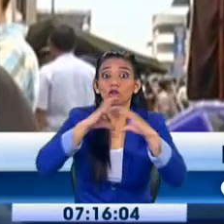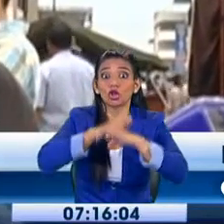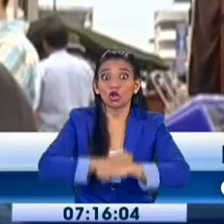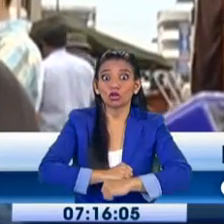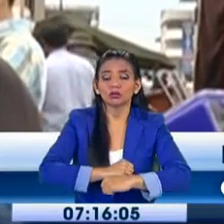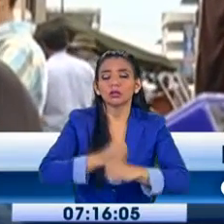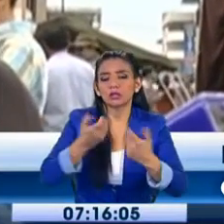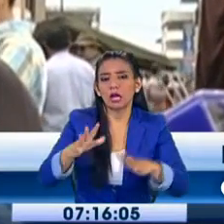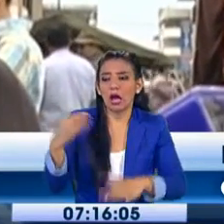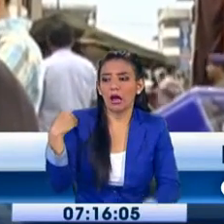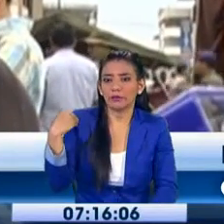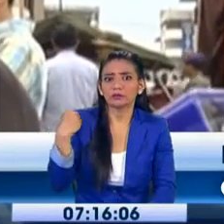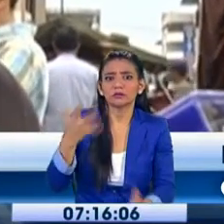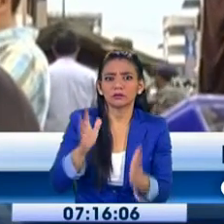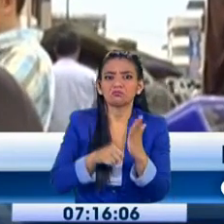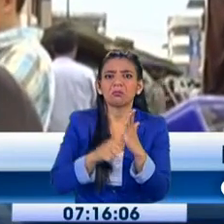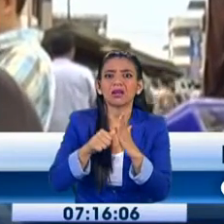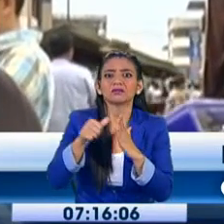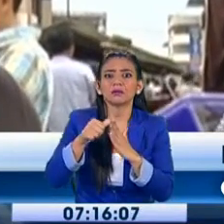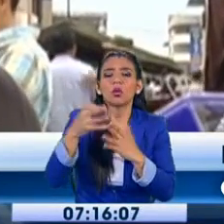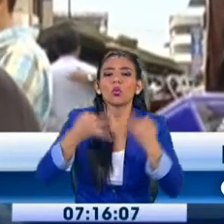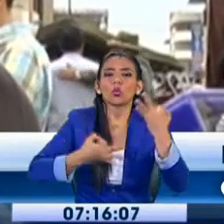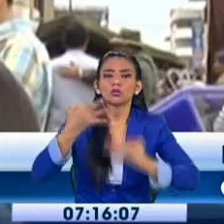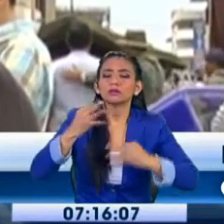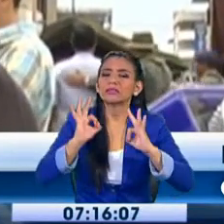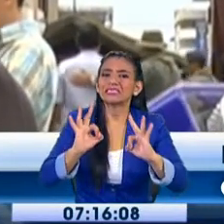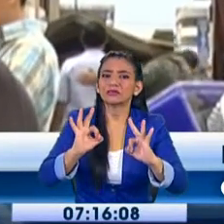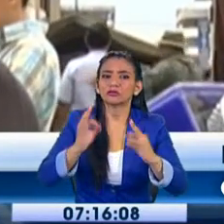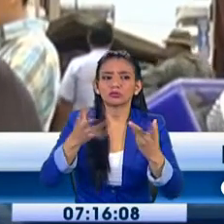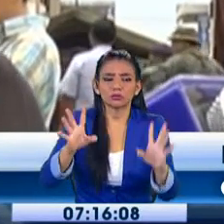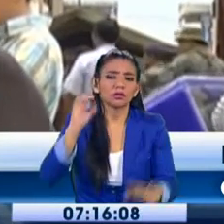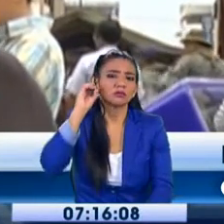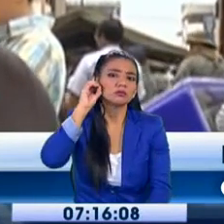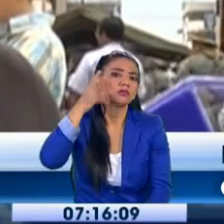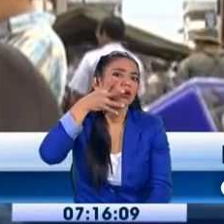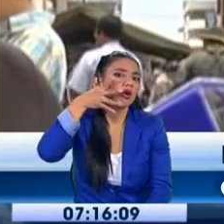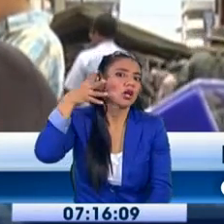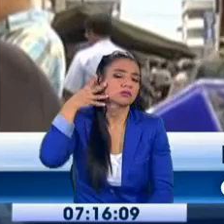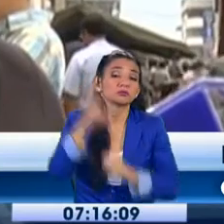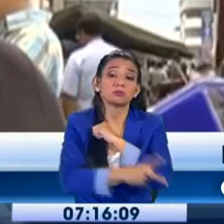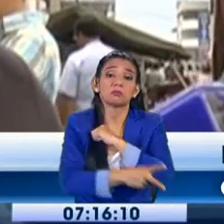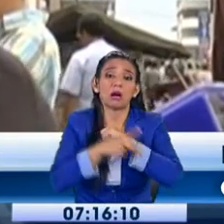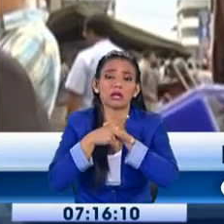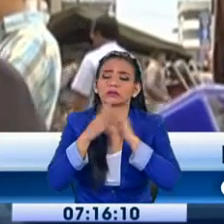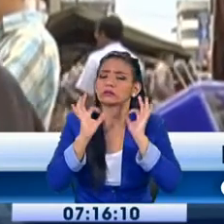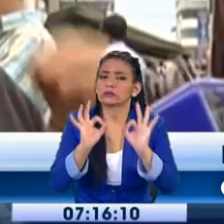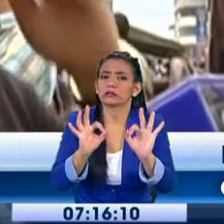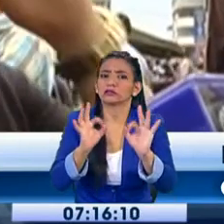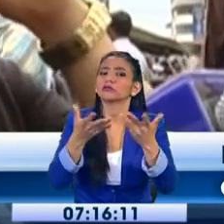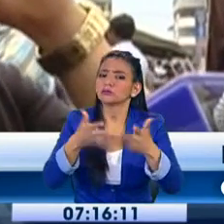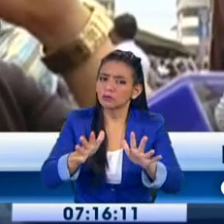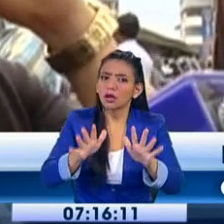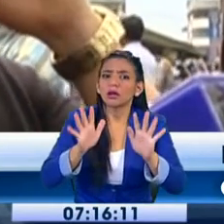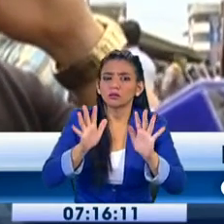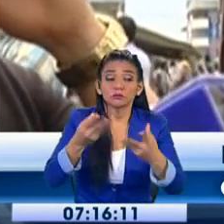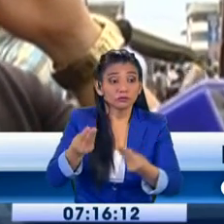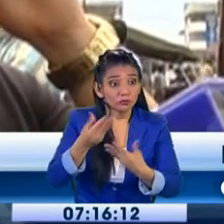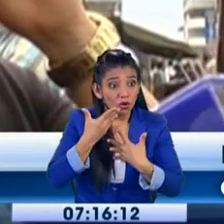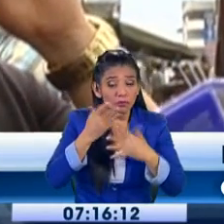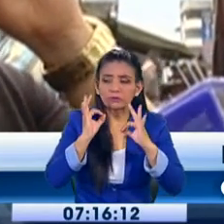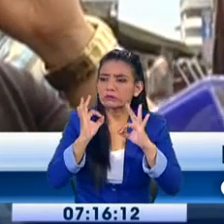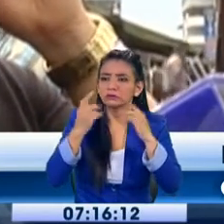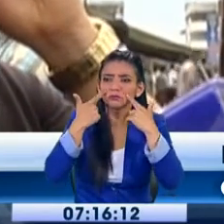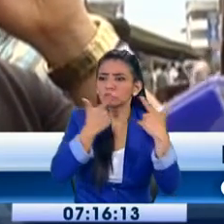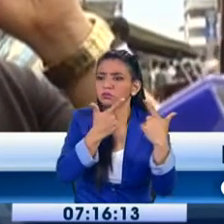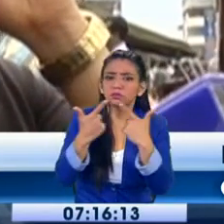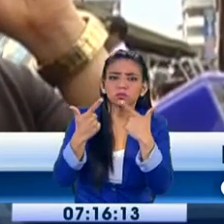recién y ya está, el Ministerio de Justicia ha sido activado. Por parte de Orellana y Pastaza también ya este tipo de información de alerta a